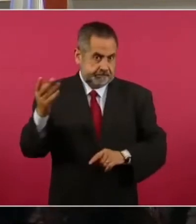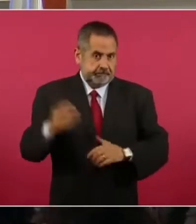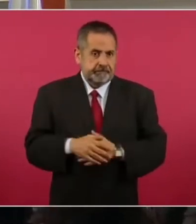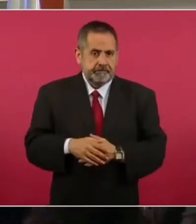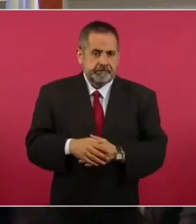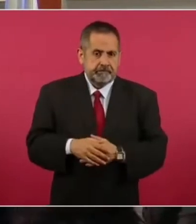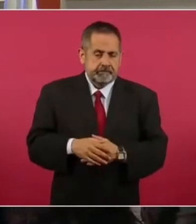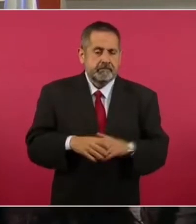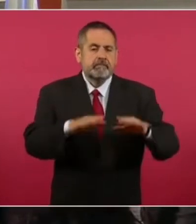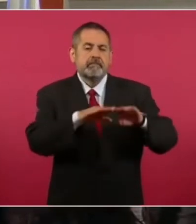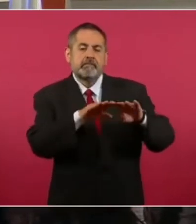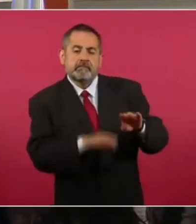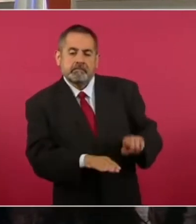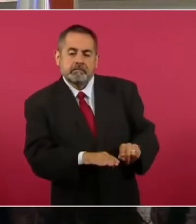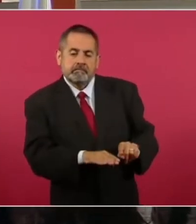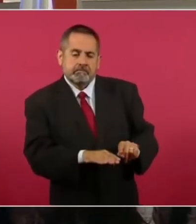agarrarlo aquí